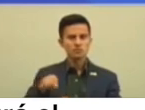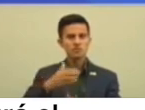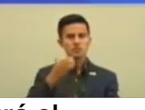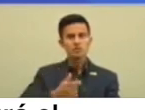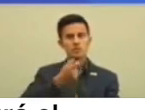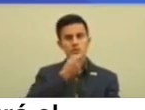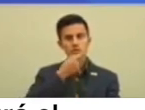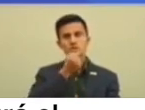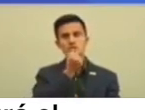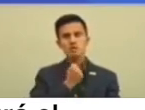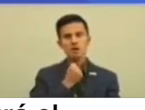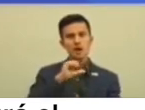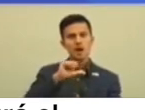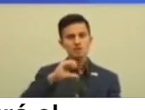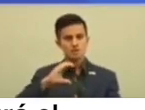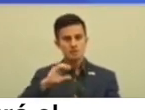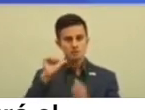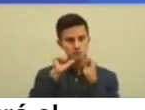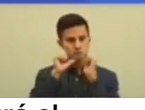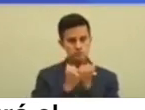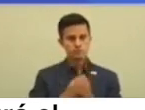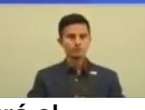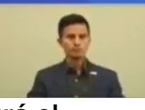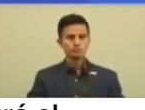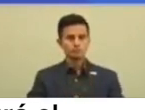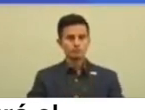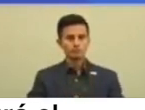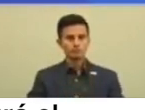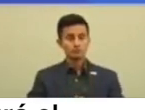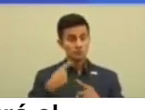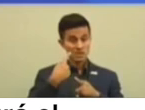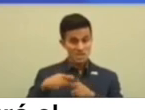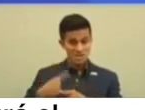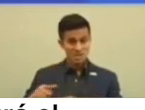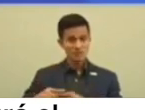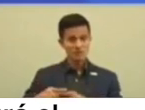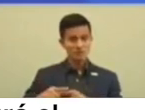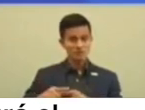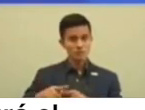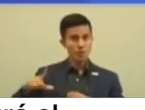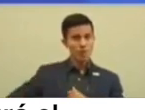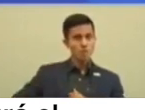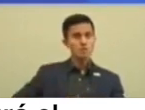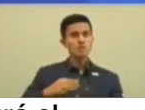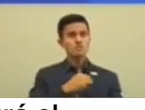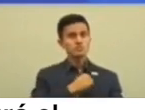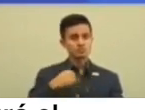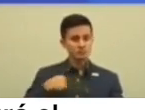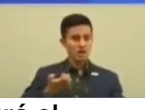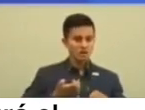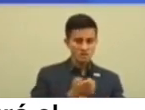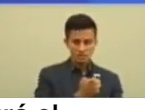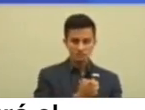Niños Salamanca C, que con tolerancia de distintas administraciones estatales sufrieron afectaciones en el goce de